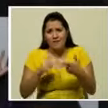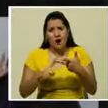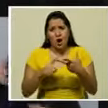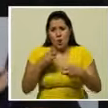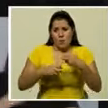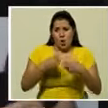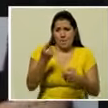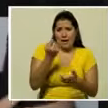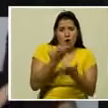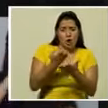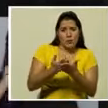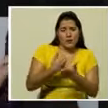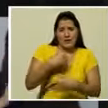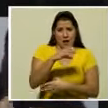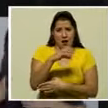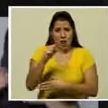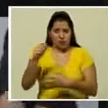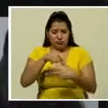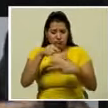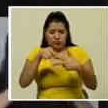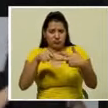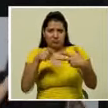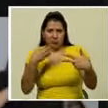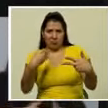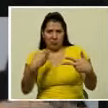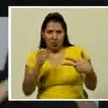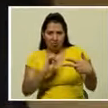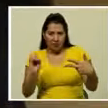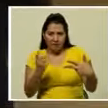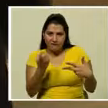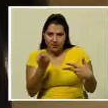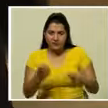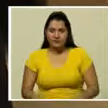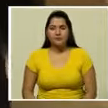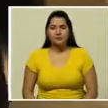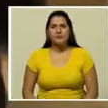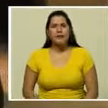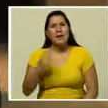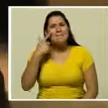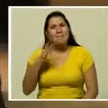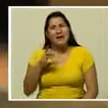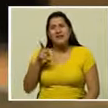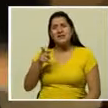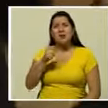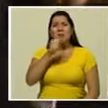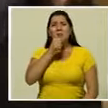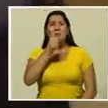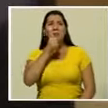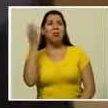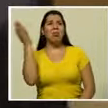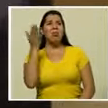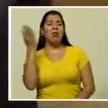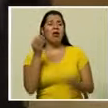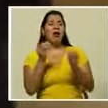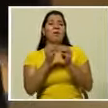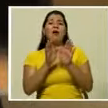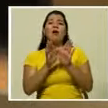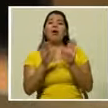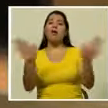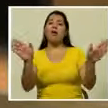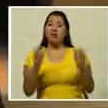Social son aspectos fundamentales que no se explicaron en el informe. Parece que es el discurso más genérico y más ambiguo